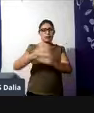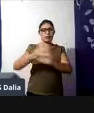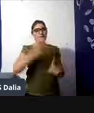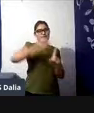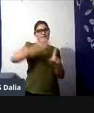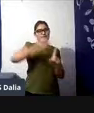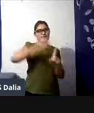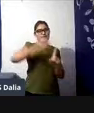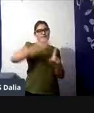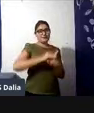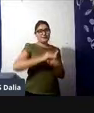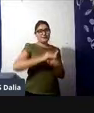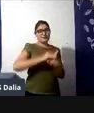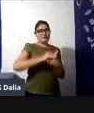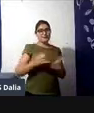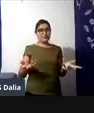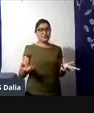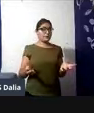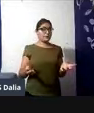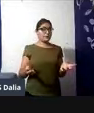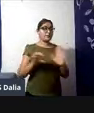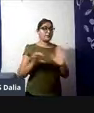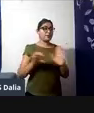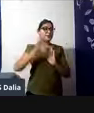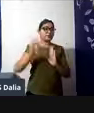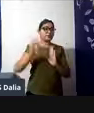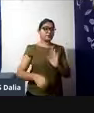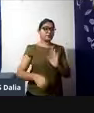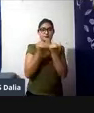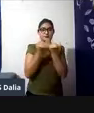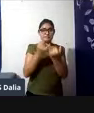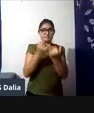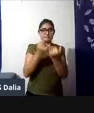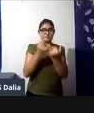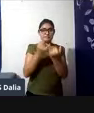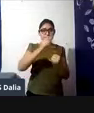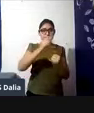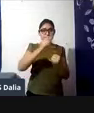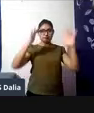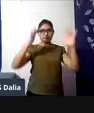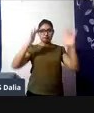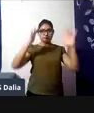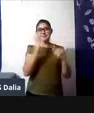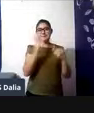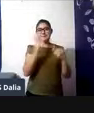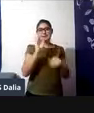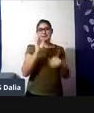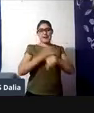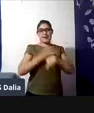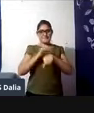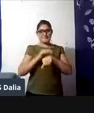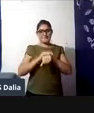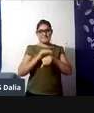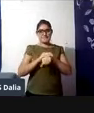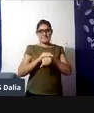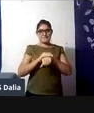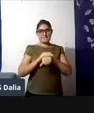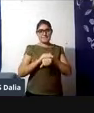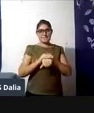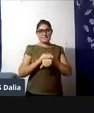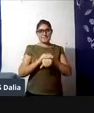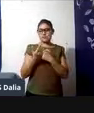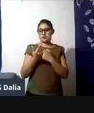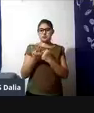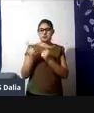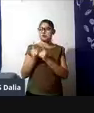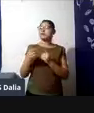ustedes o las bromas, o sea, pues obviamente se vieron ellos obligados como a entrarle a este juego,